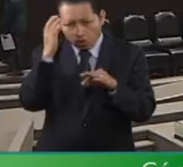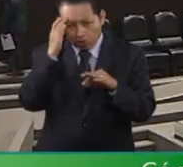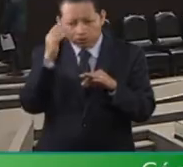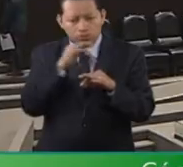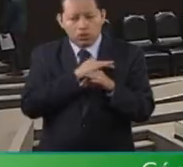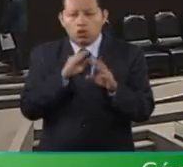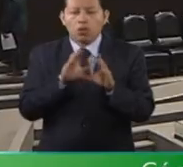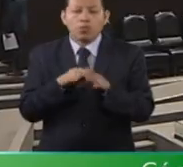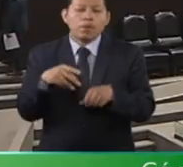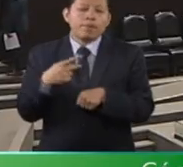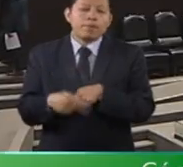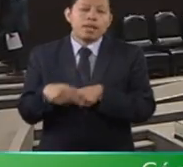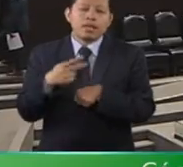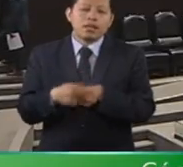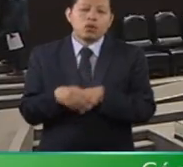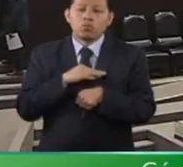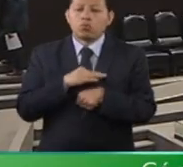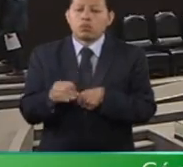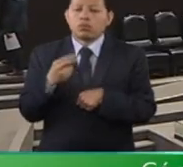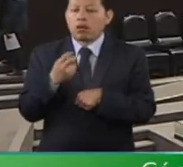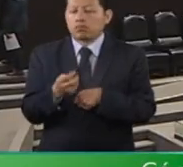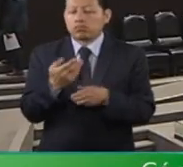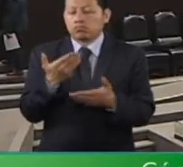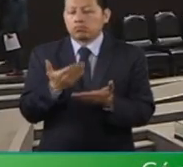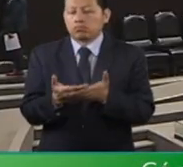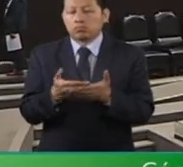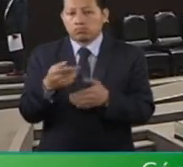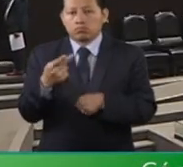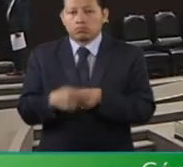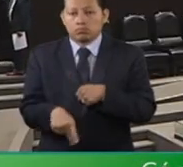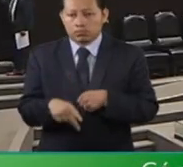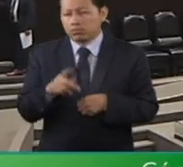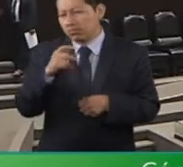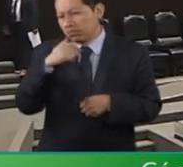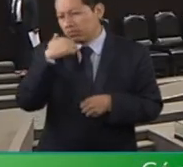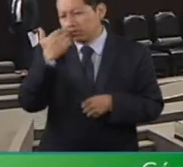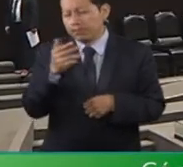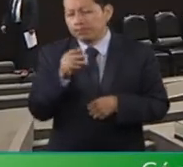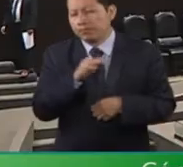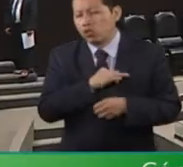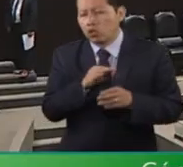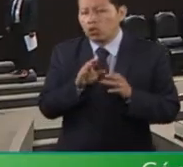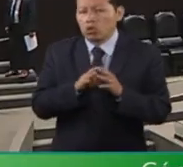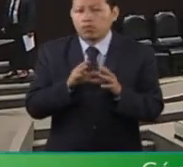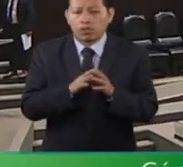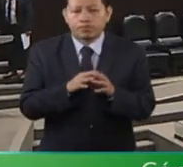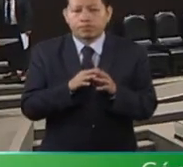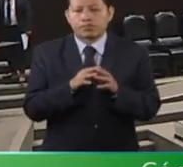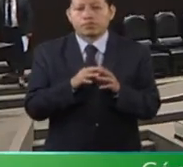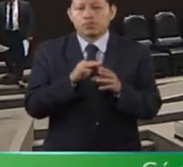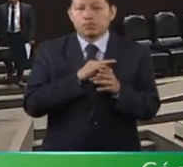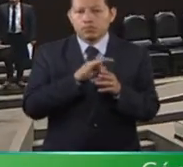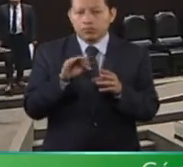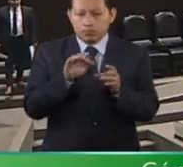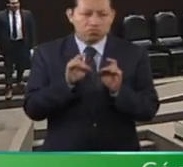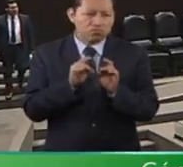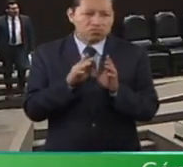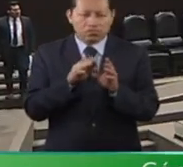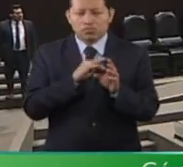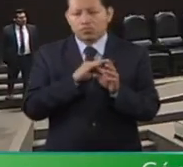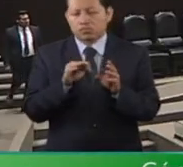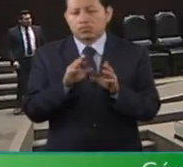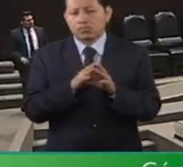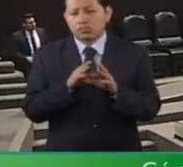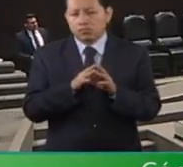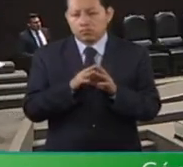los peligros de aprobar este dictamen que busca impedir, bajo cualquier circunstancia,